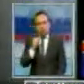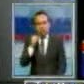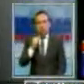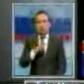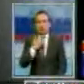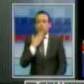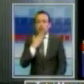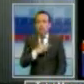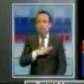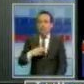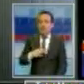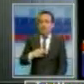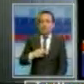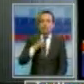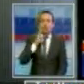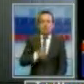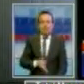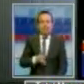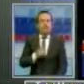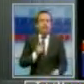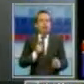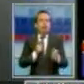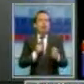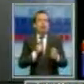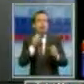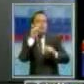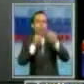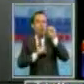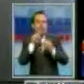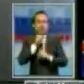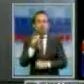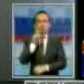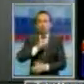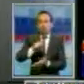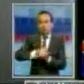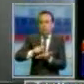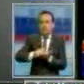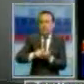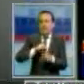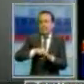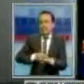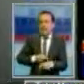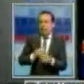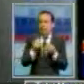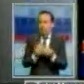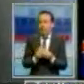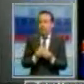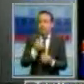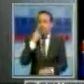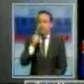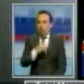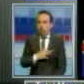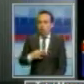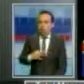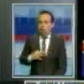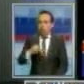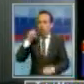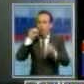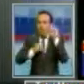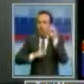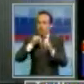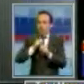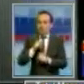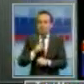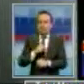que los ministros tienen que tener manejo político y los subsecretarios pueden ser grandes técnicos. Pero un ministro que no tiene manejo político,